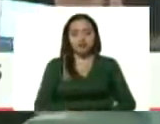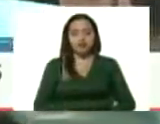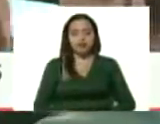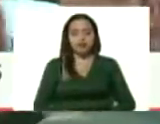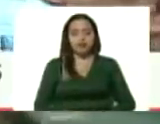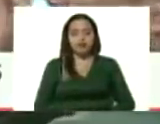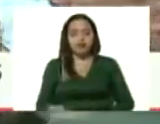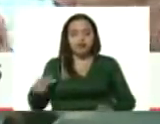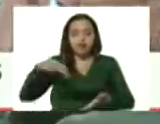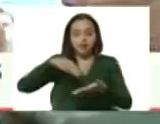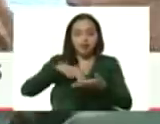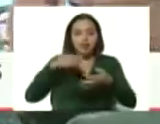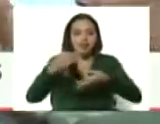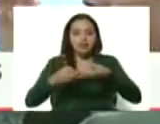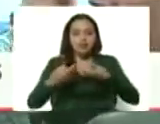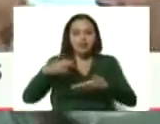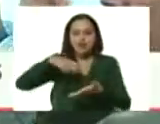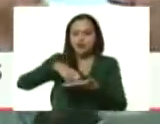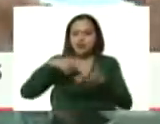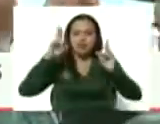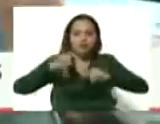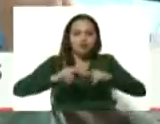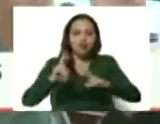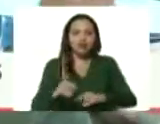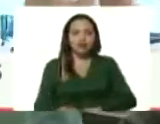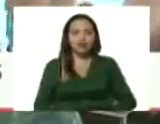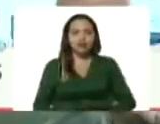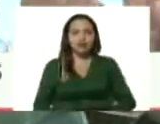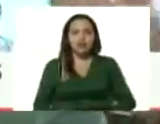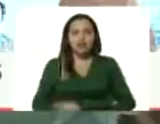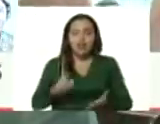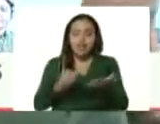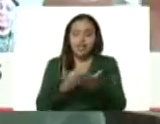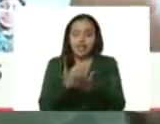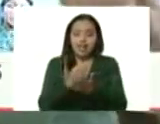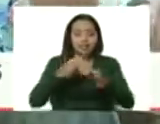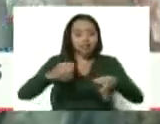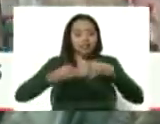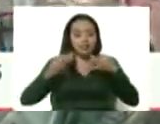de pie siempre, de rodillas nunca, leales siempre,